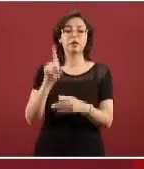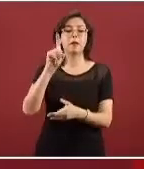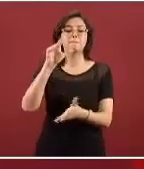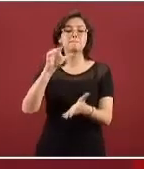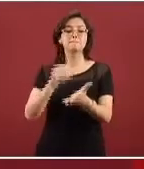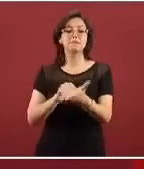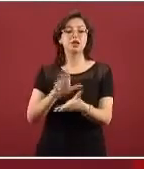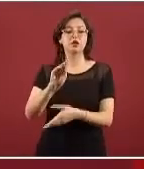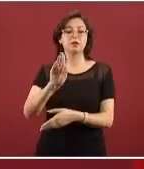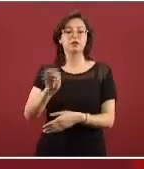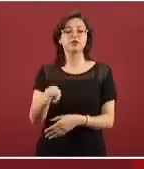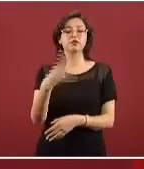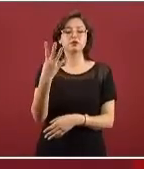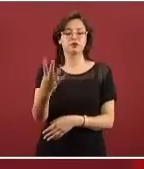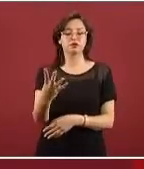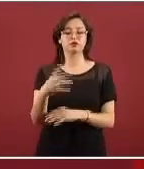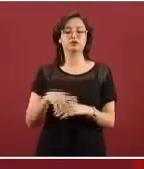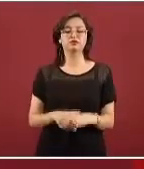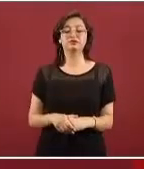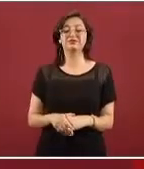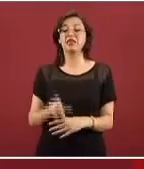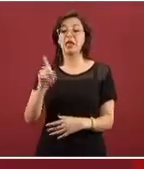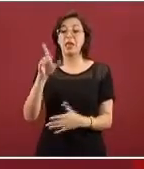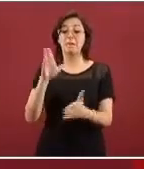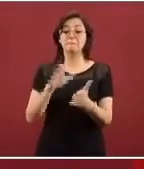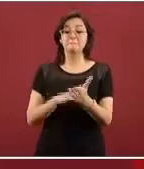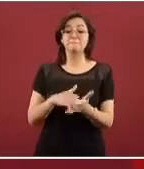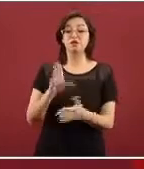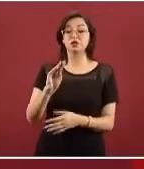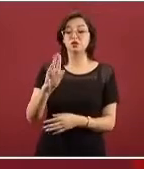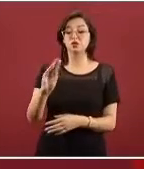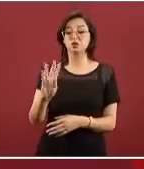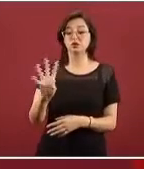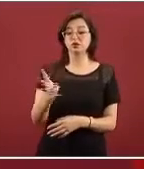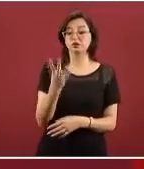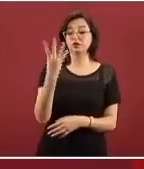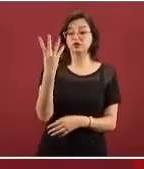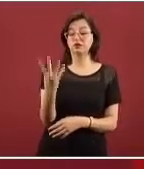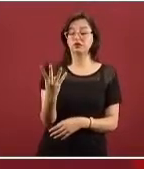1.094 casos. Y de estos 1.094 casos,